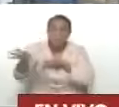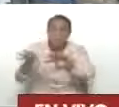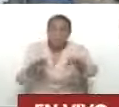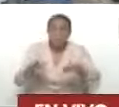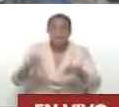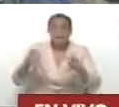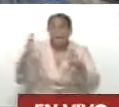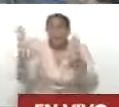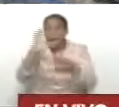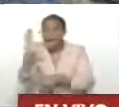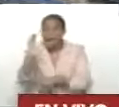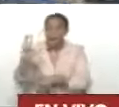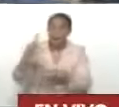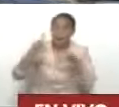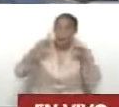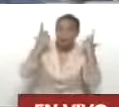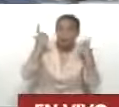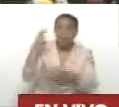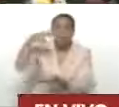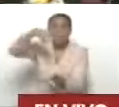La Guaira, Miranda.